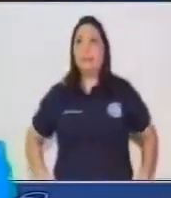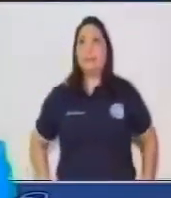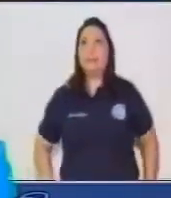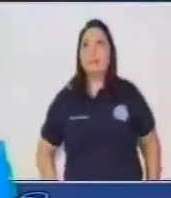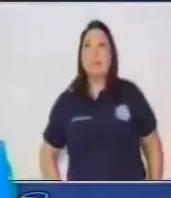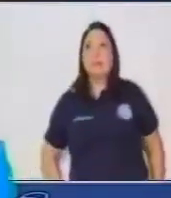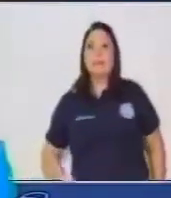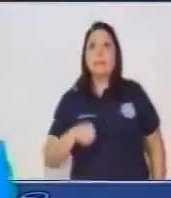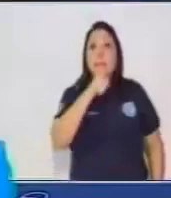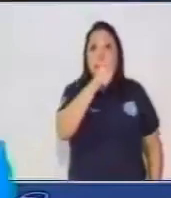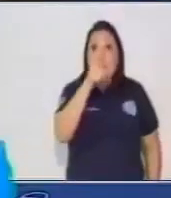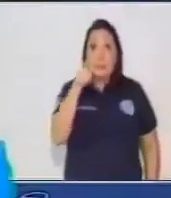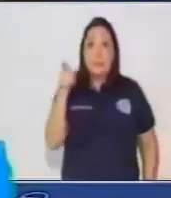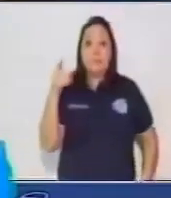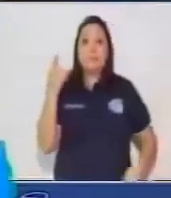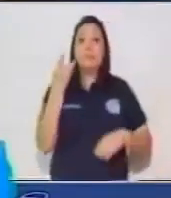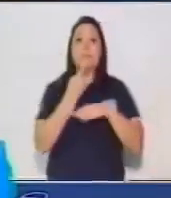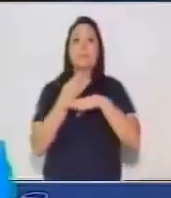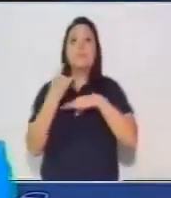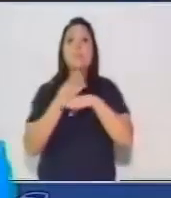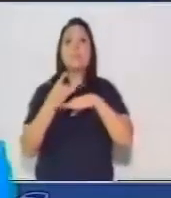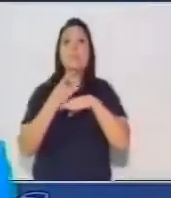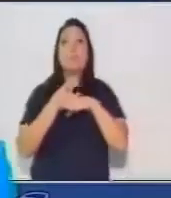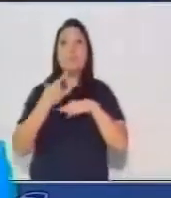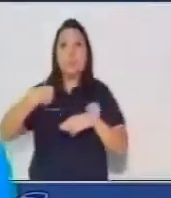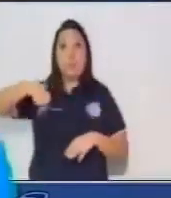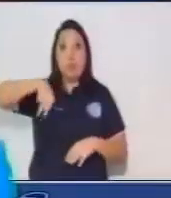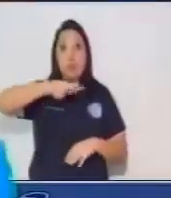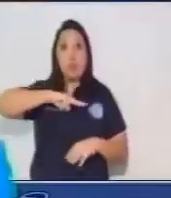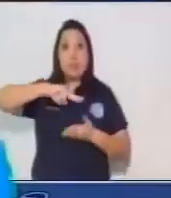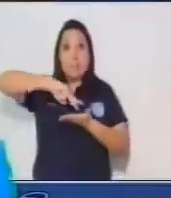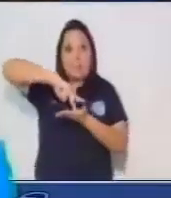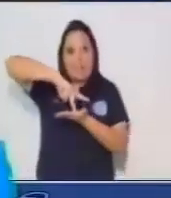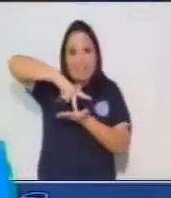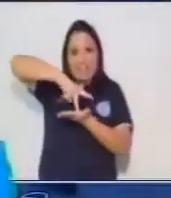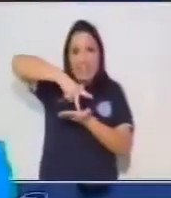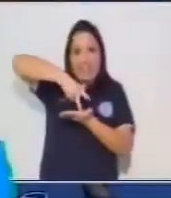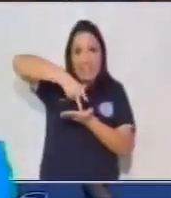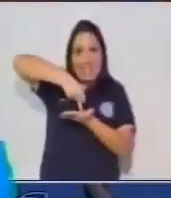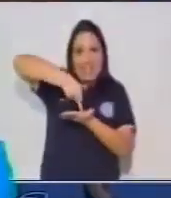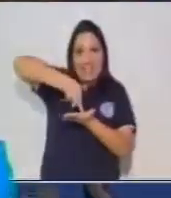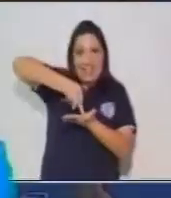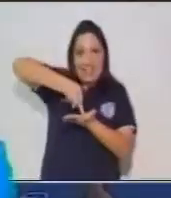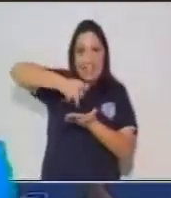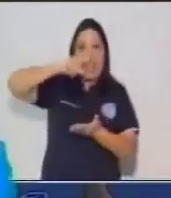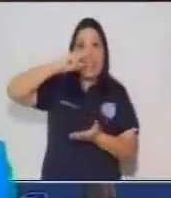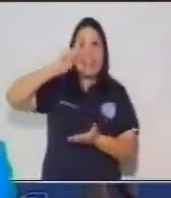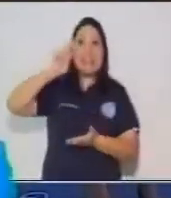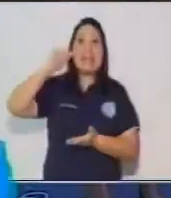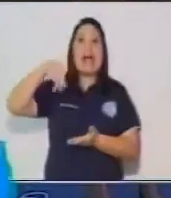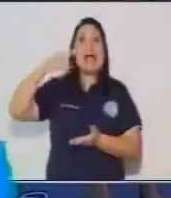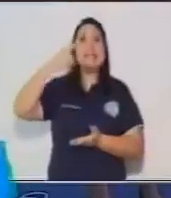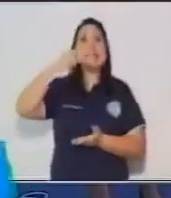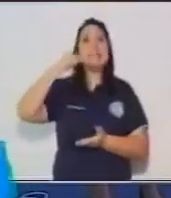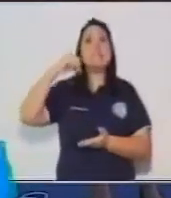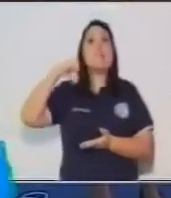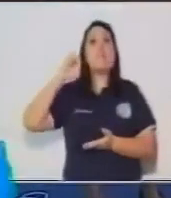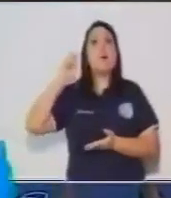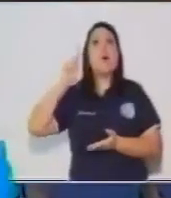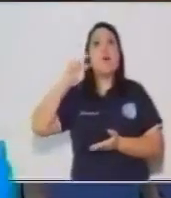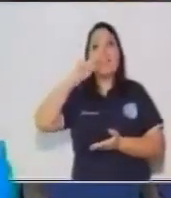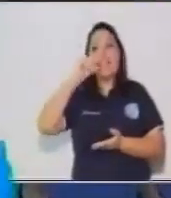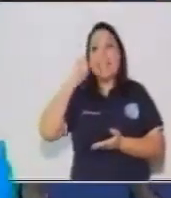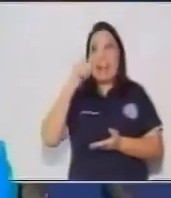que usemos entonces nuestro transportador. Si tienes un transportador en casa,